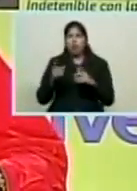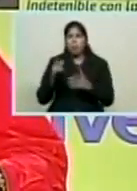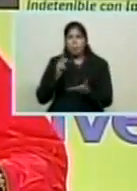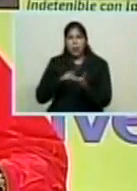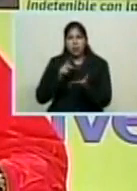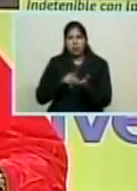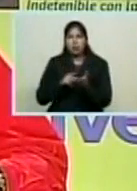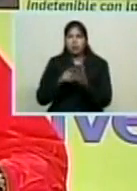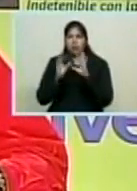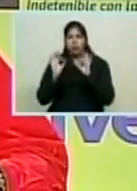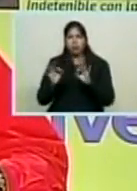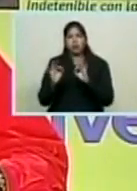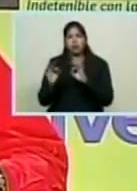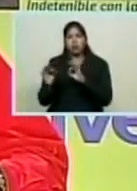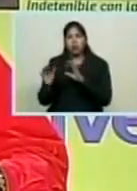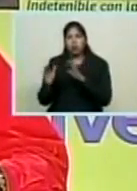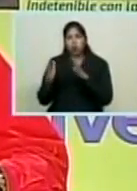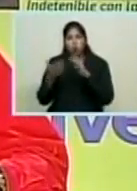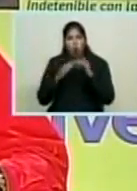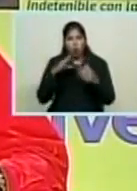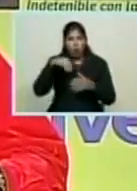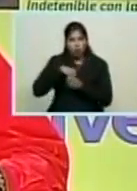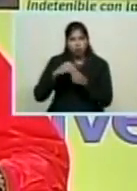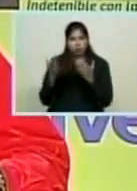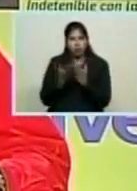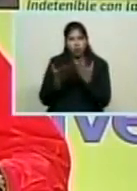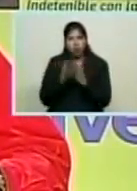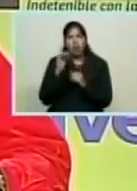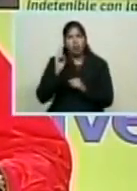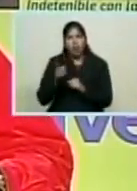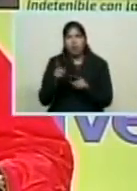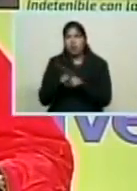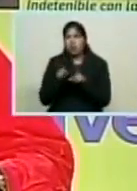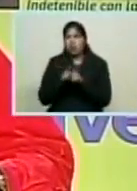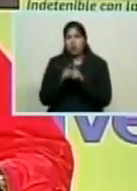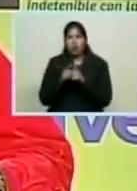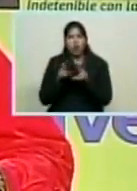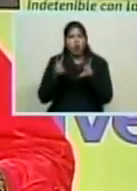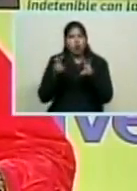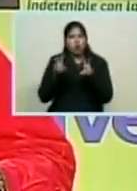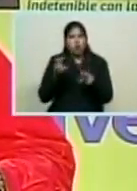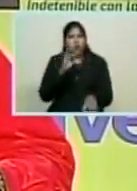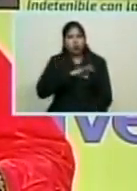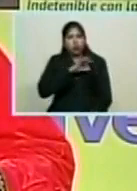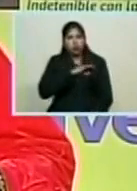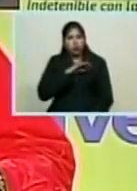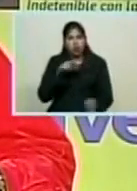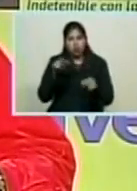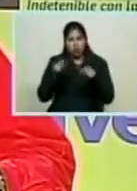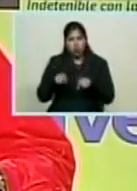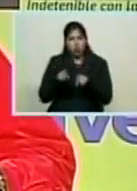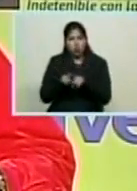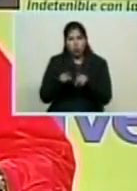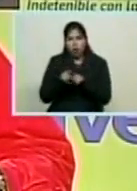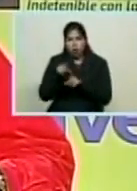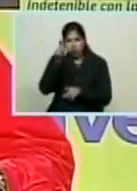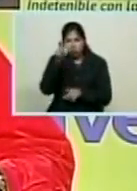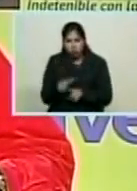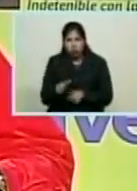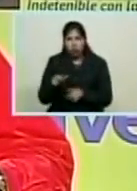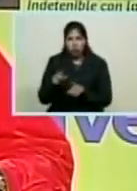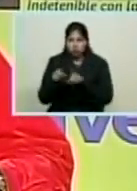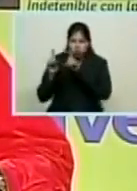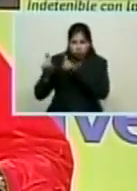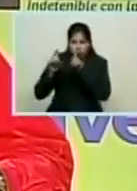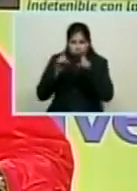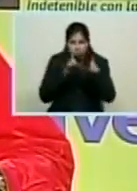convertir las comunidades educativas en un gran centro de construcción de la nueva sociedad, una nueva escuela